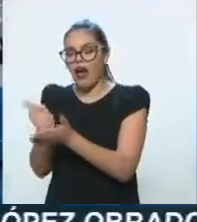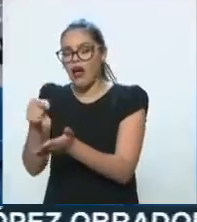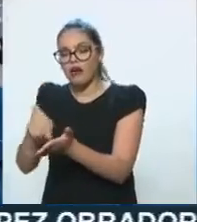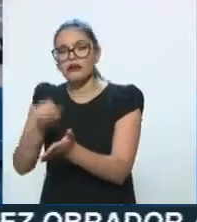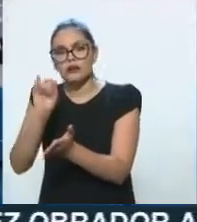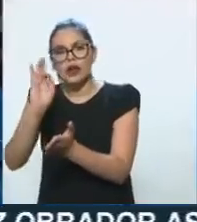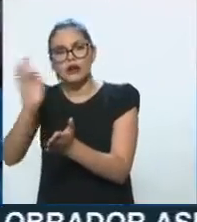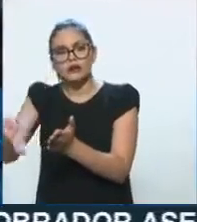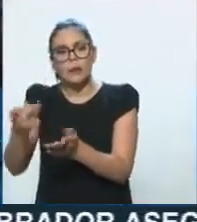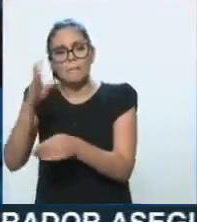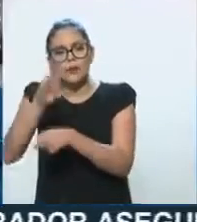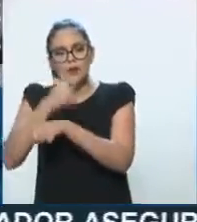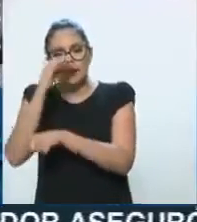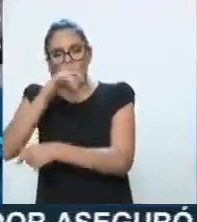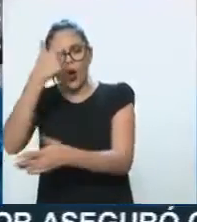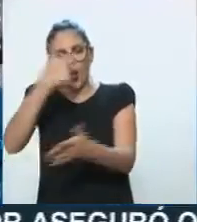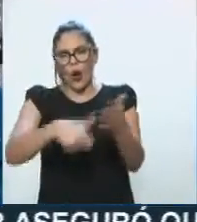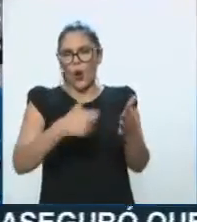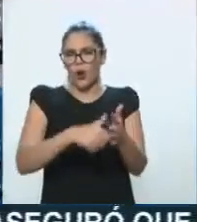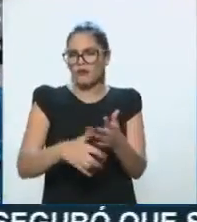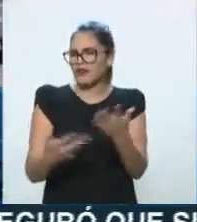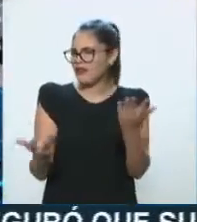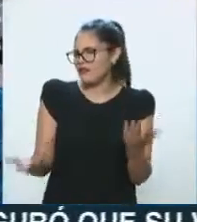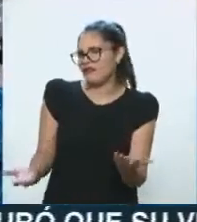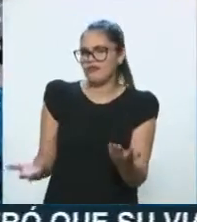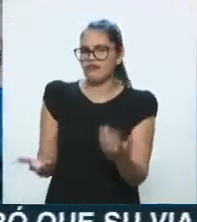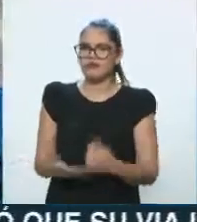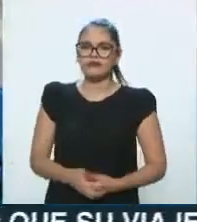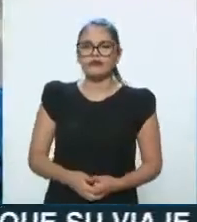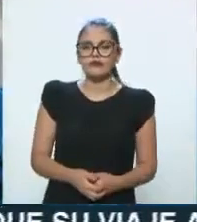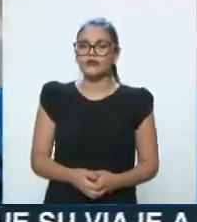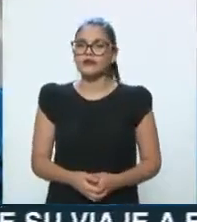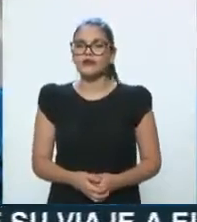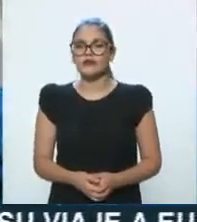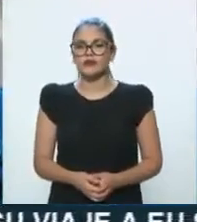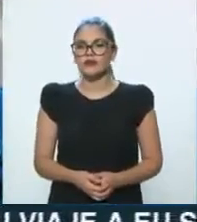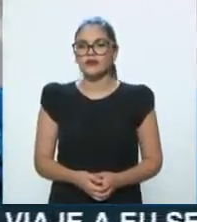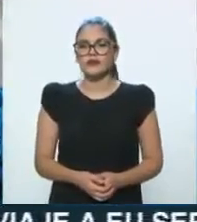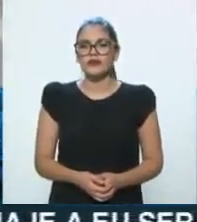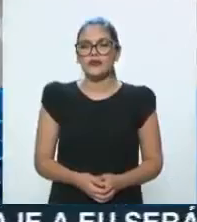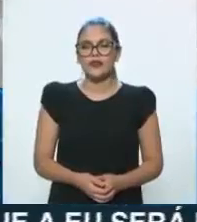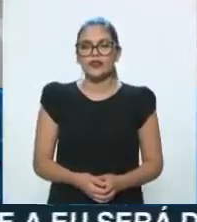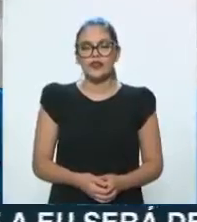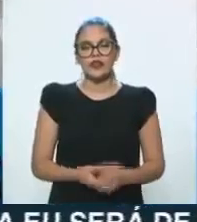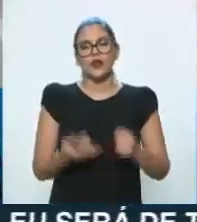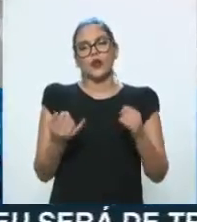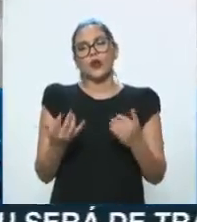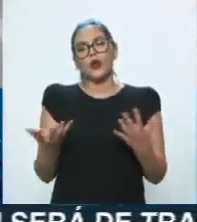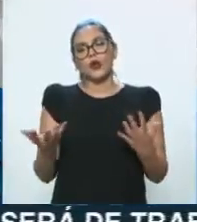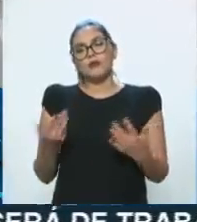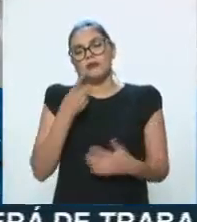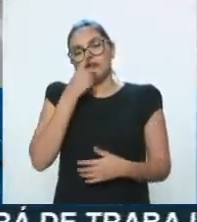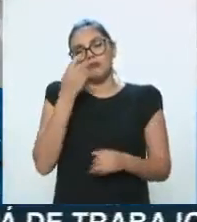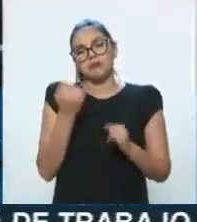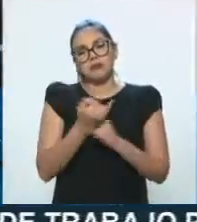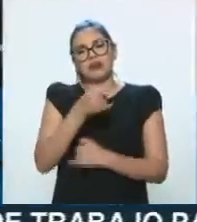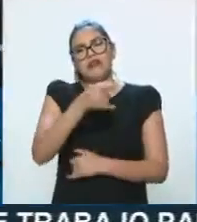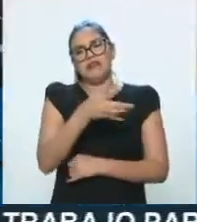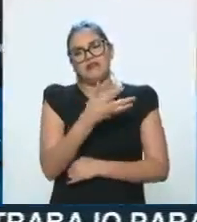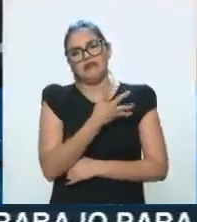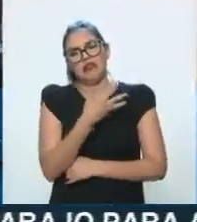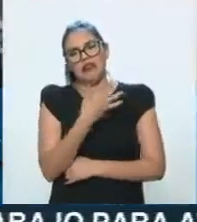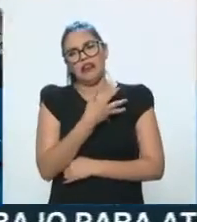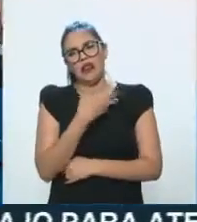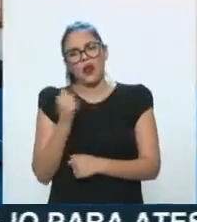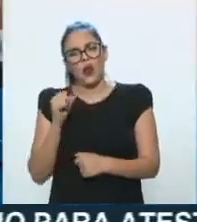compras al deber y digamos que tiene también un